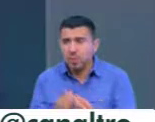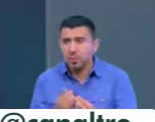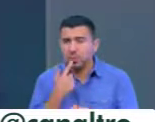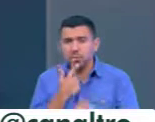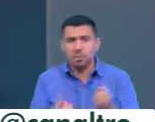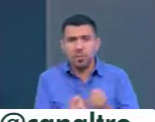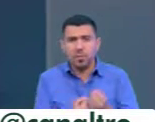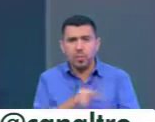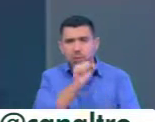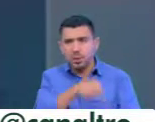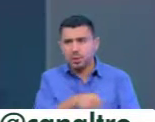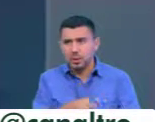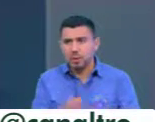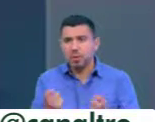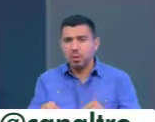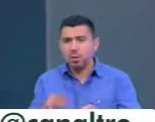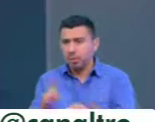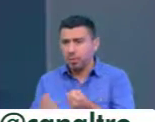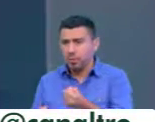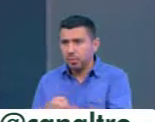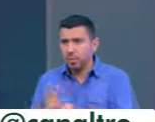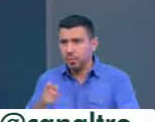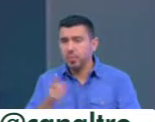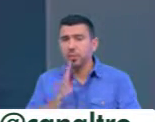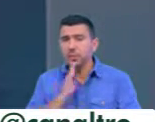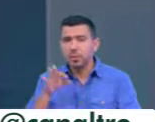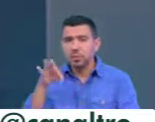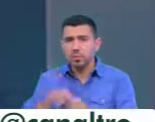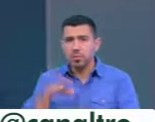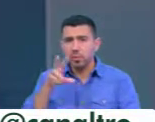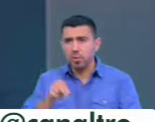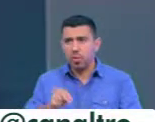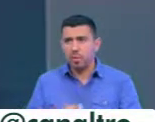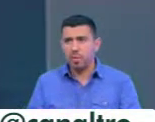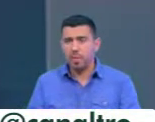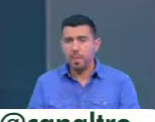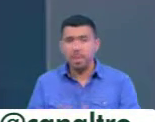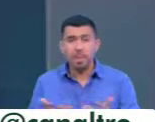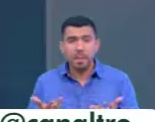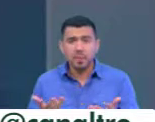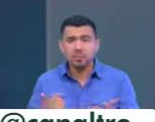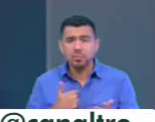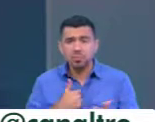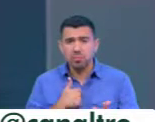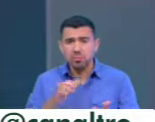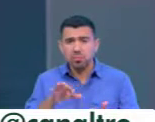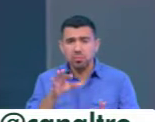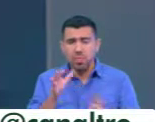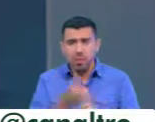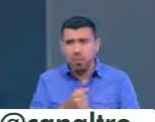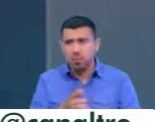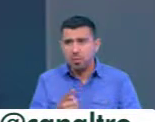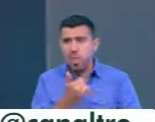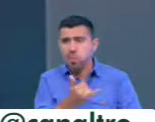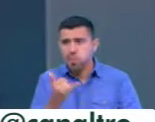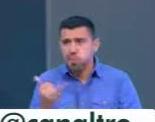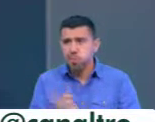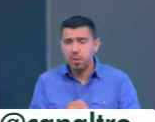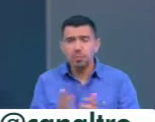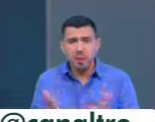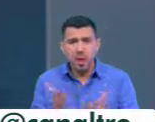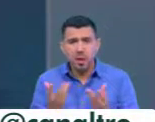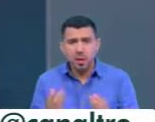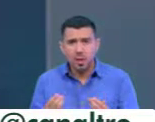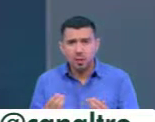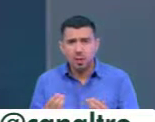como a los que promovieron el no encontré en todos ellos un ánimo constructivo y una